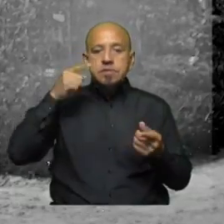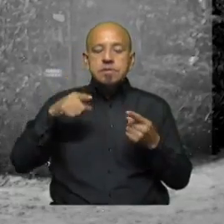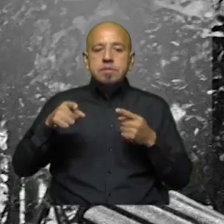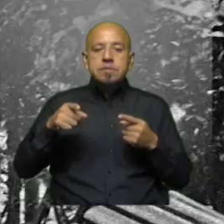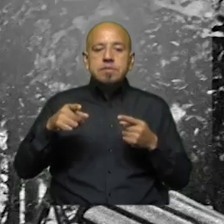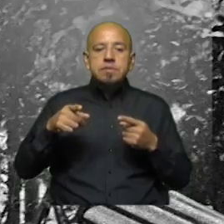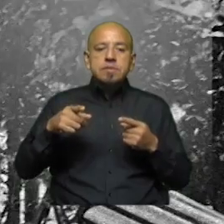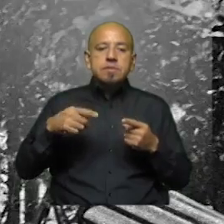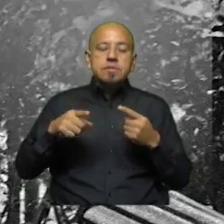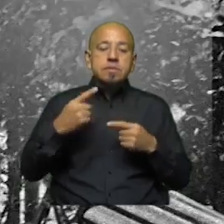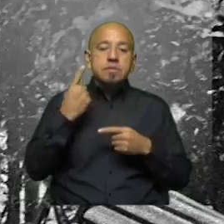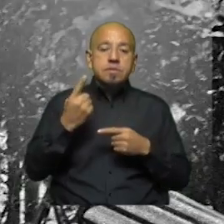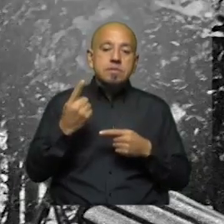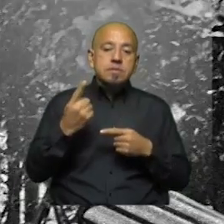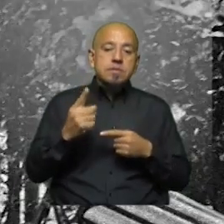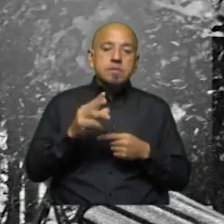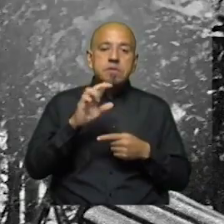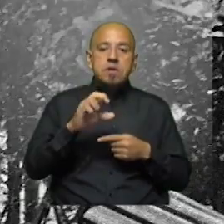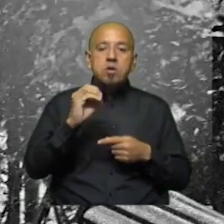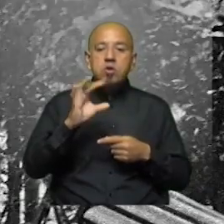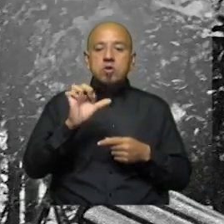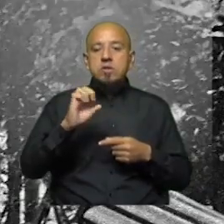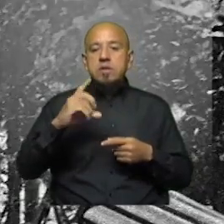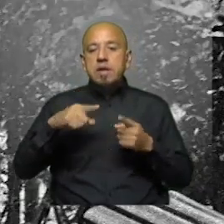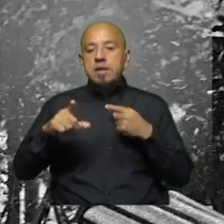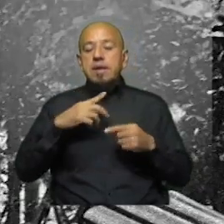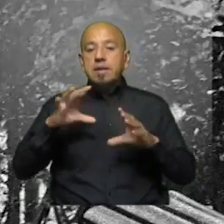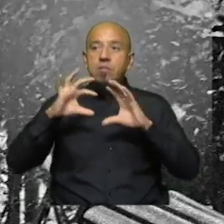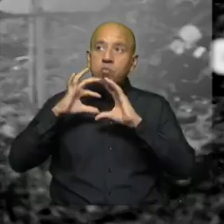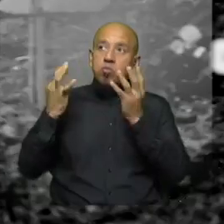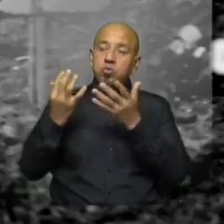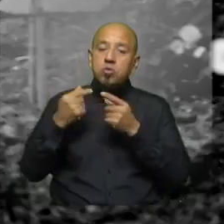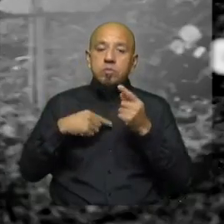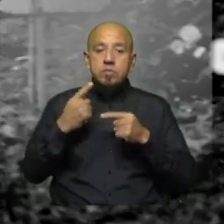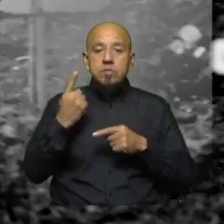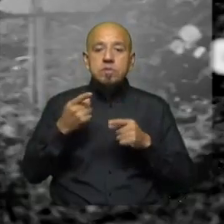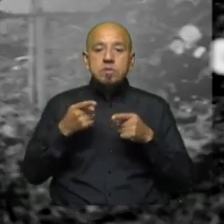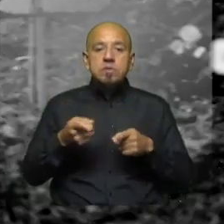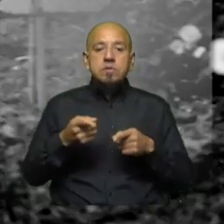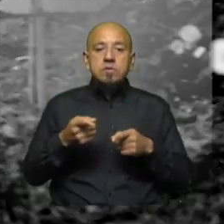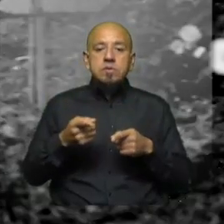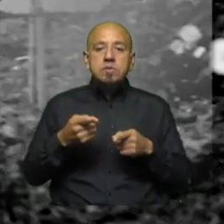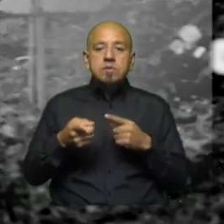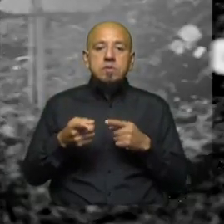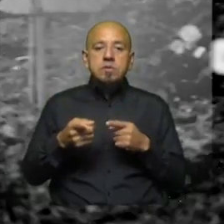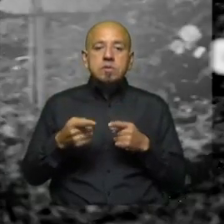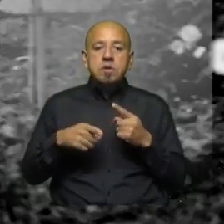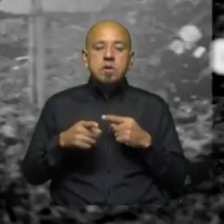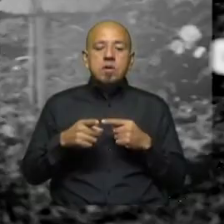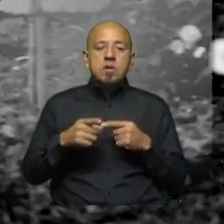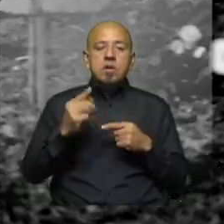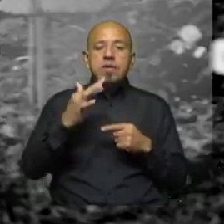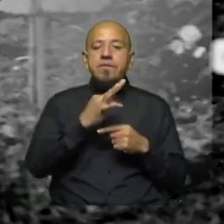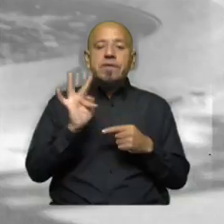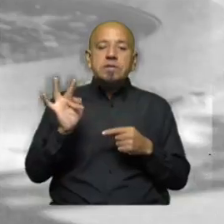primer rosedal en el mundo, la primera colección de rosas, que era el rosedal de Val-de-Marne en